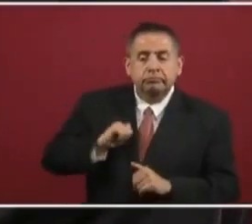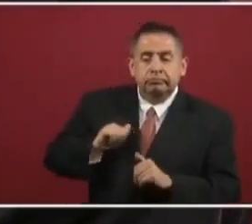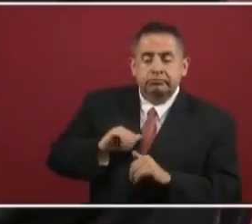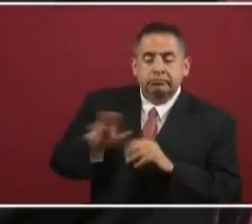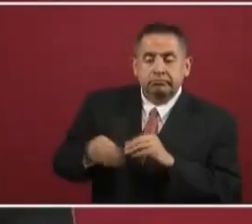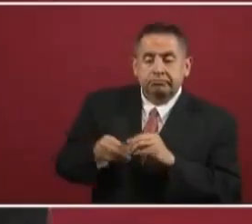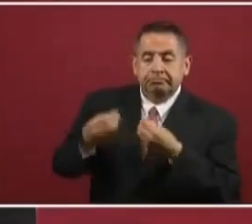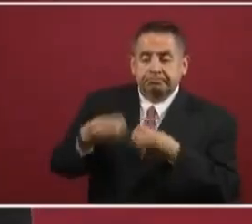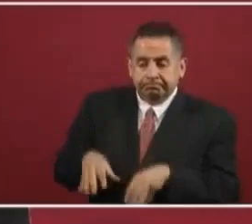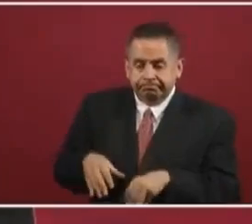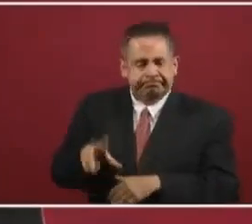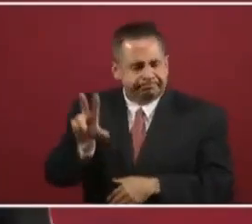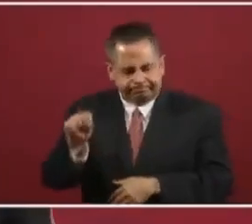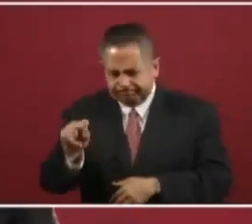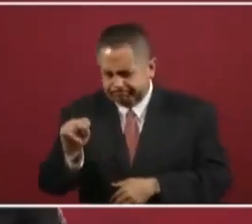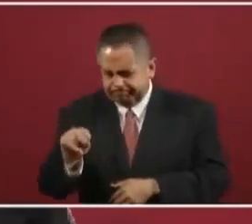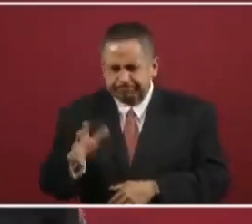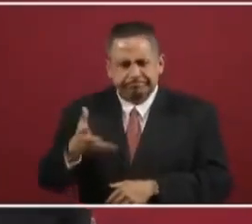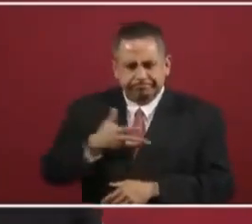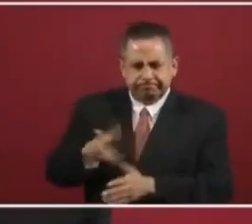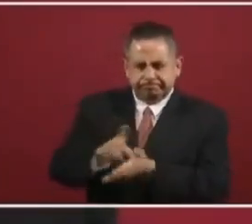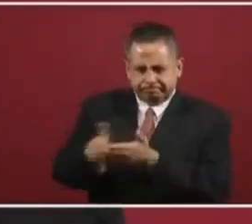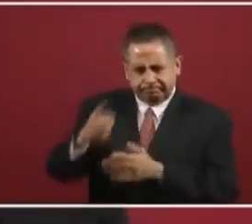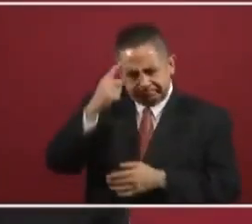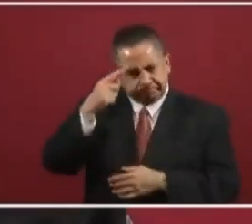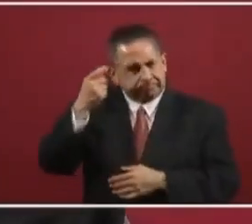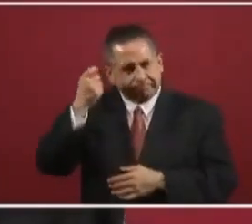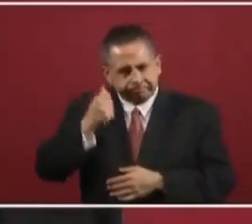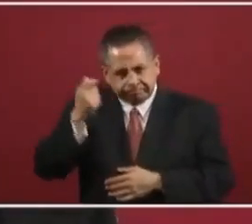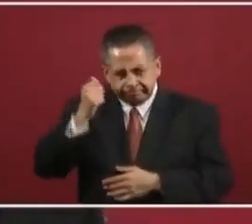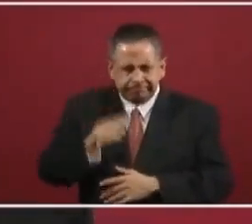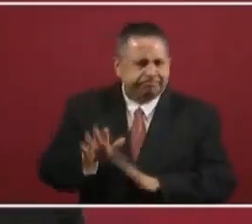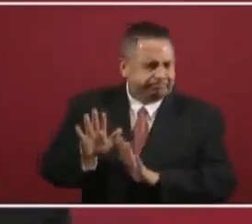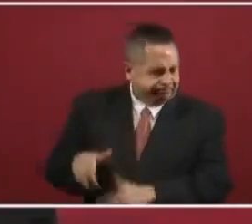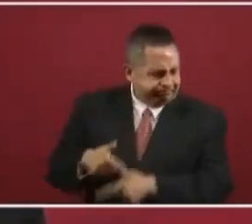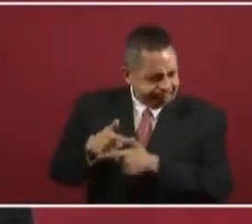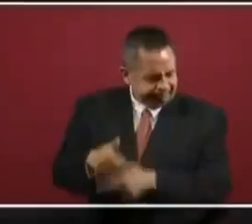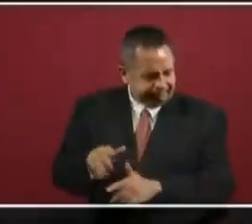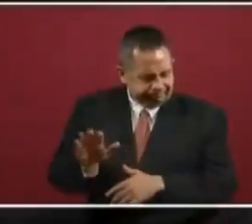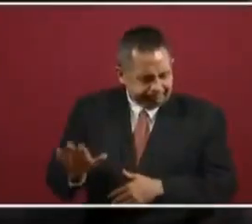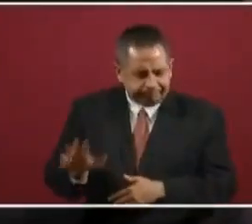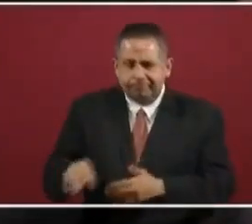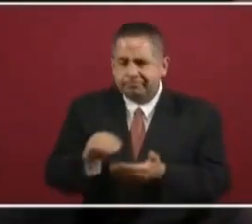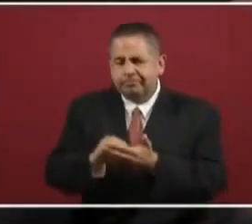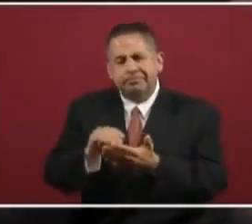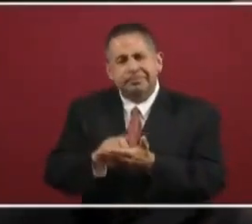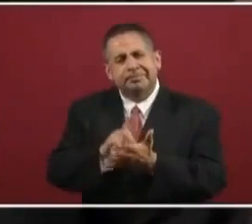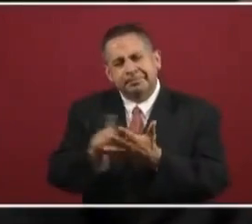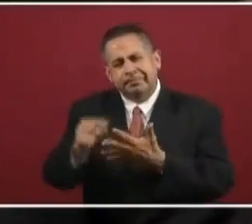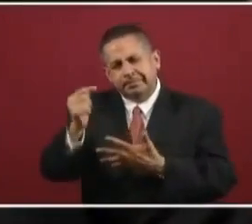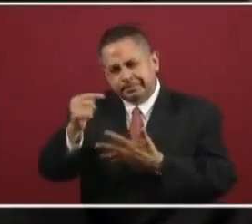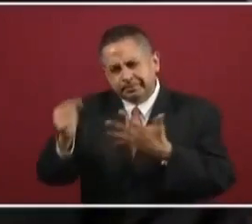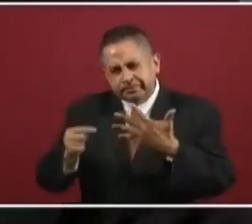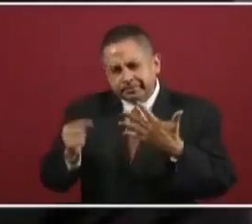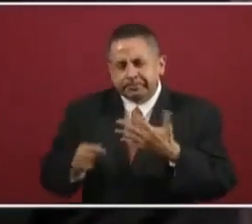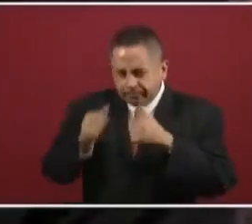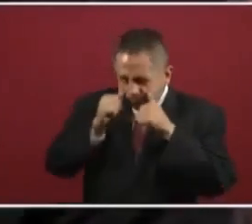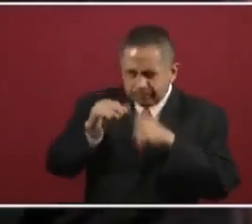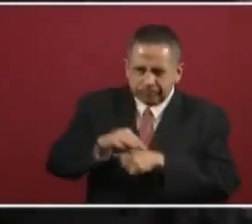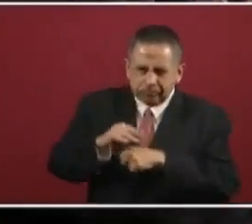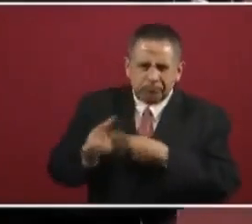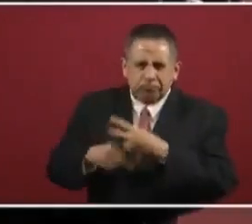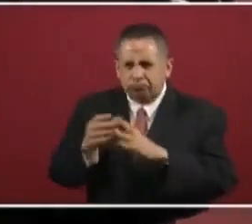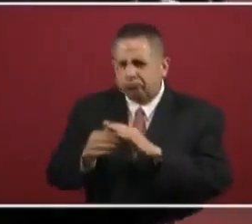antigüedad ni se les quite el derecho de jubilación ni se les quitan los derechos a atención médica